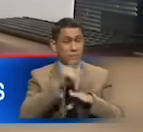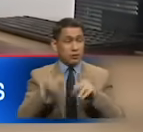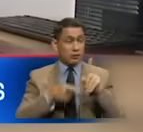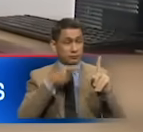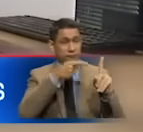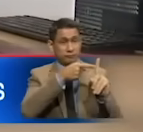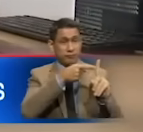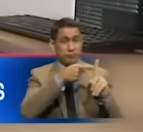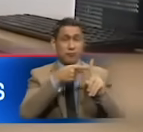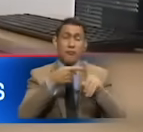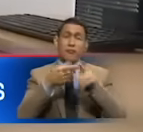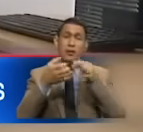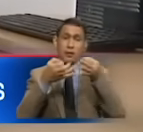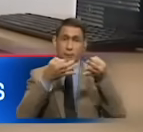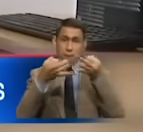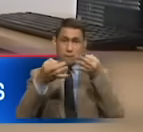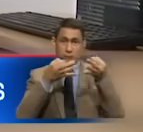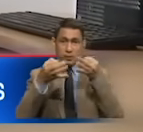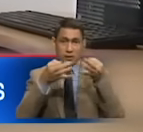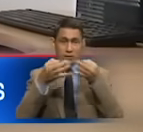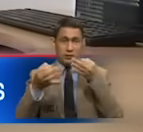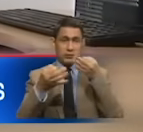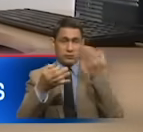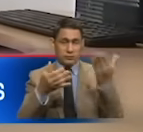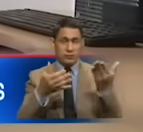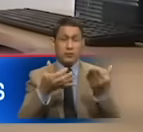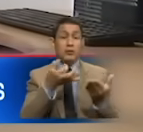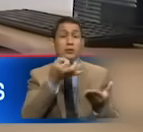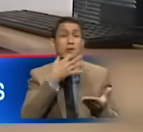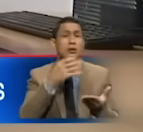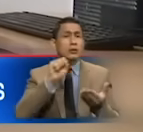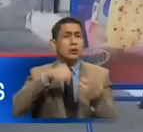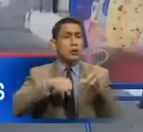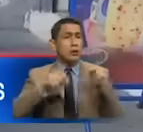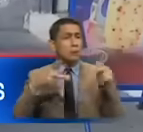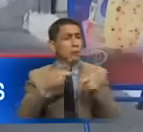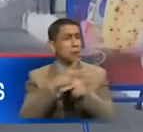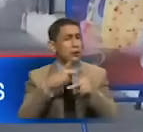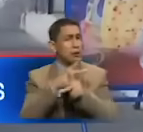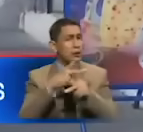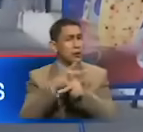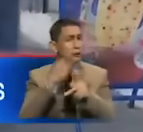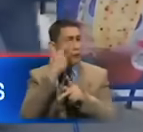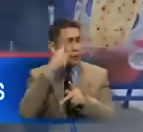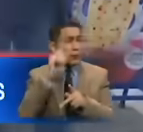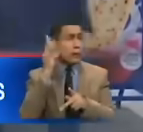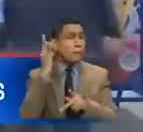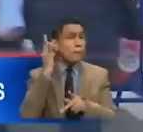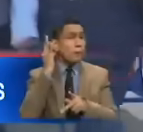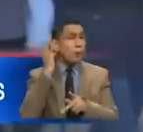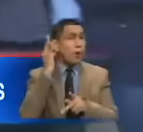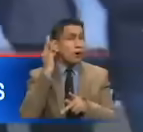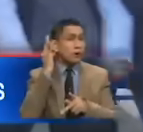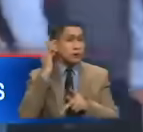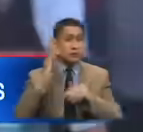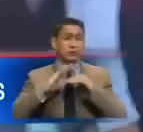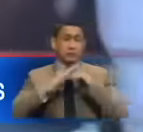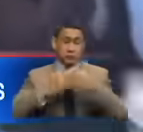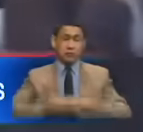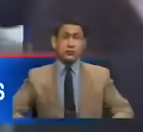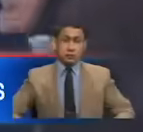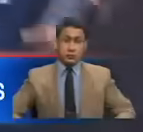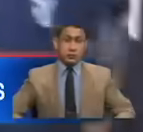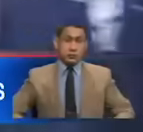nos explica las implicaciones que tiene consumir un producto de este tipo, que se utiliza dentro de las 72 horas siguientes de haber